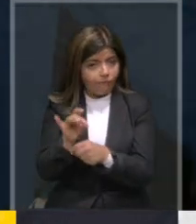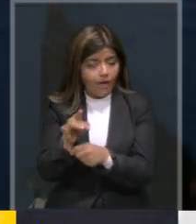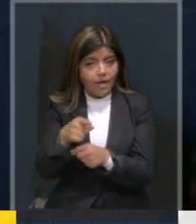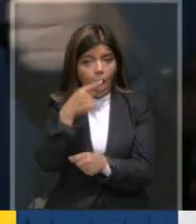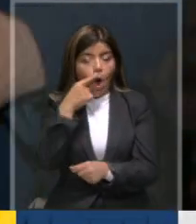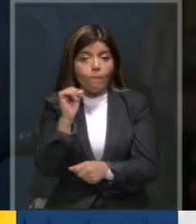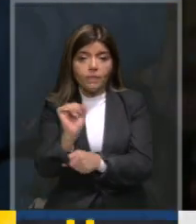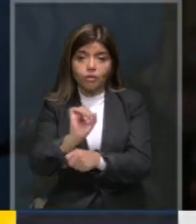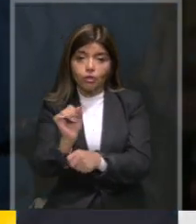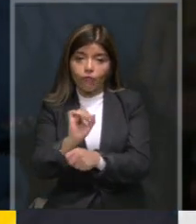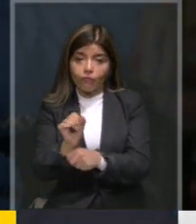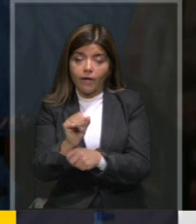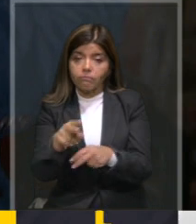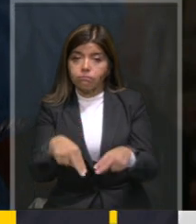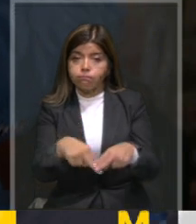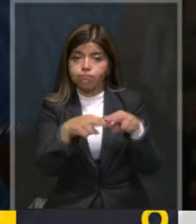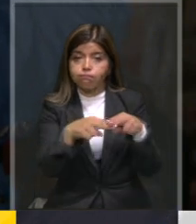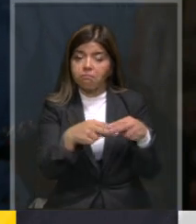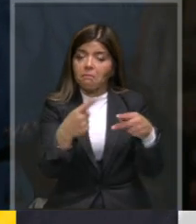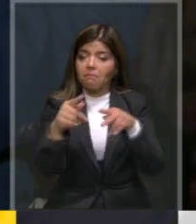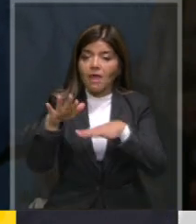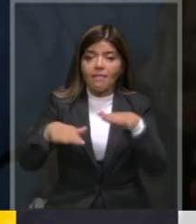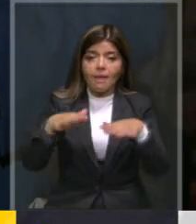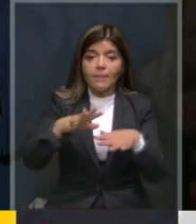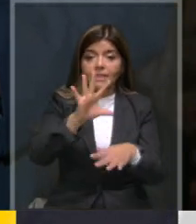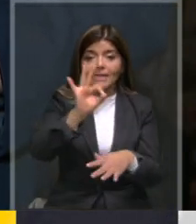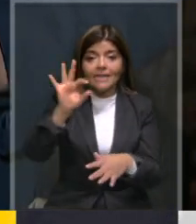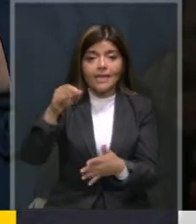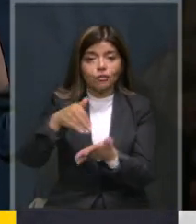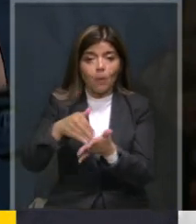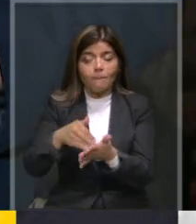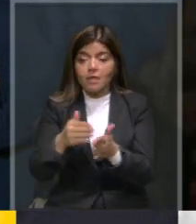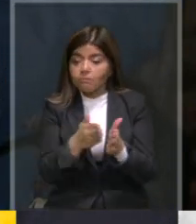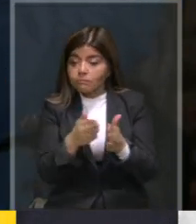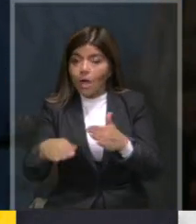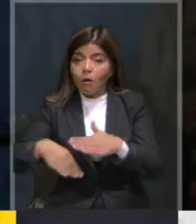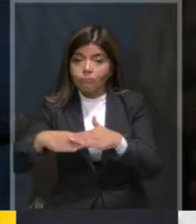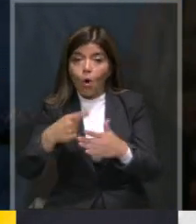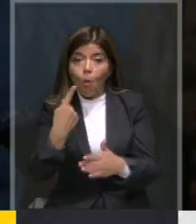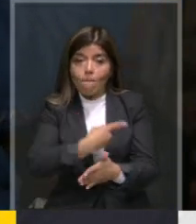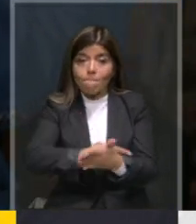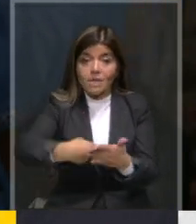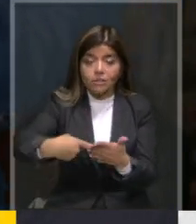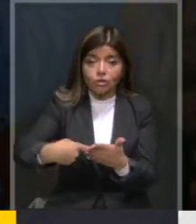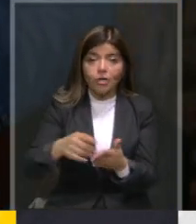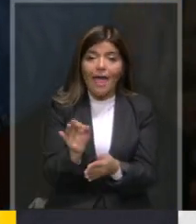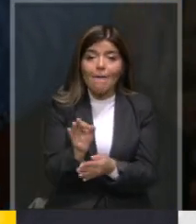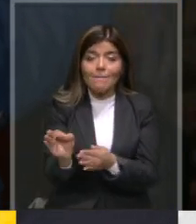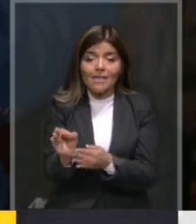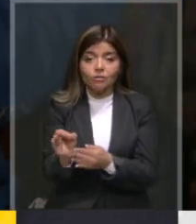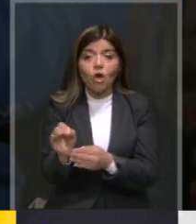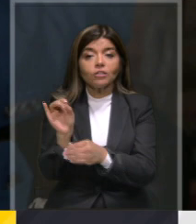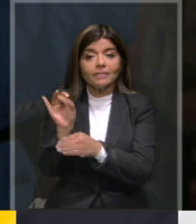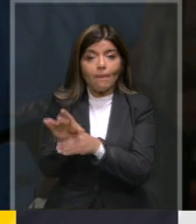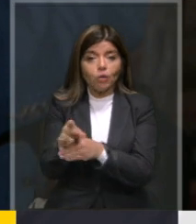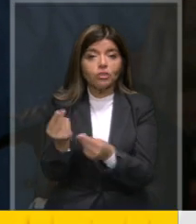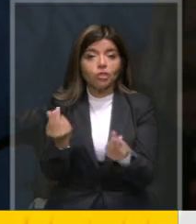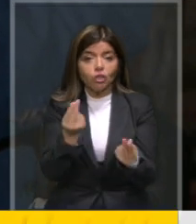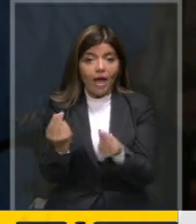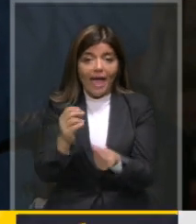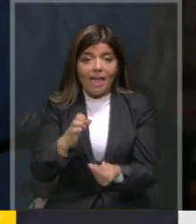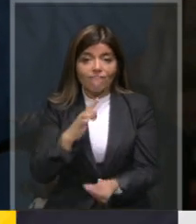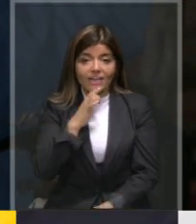su relato nuevamente las sumas de dinero eran variables entre 500 mil pesos y un millón siempre lo hacía en peso es decir era un depósito en efectivo